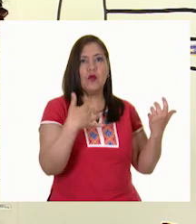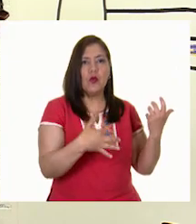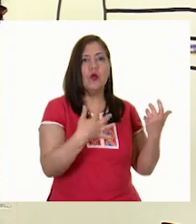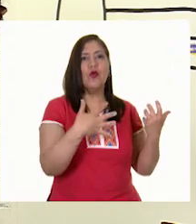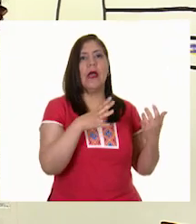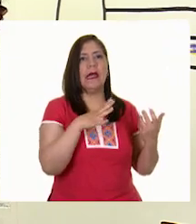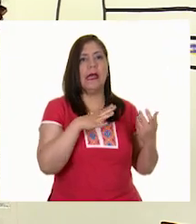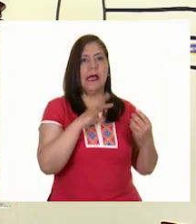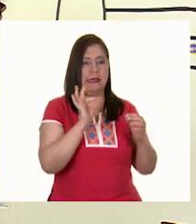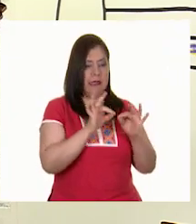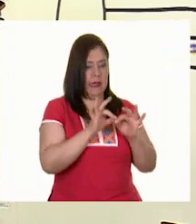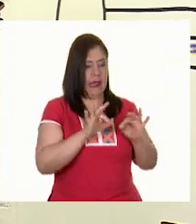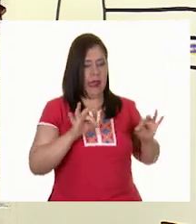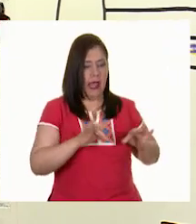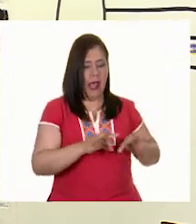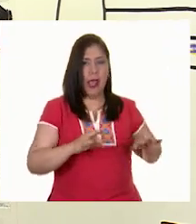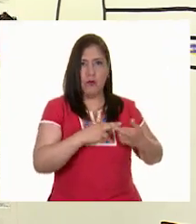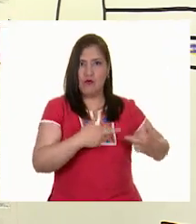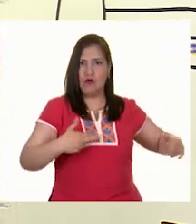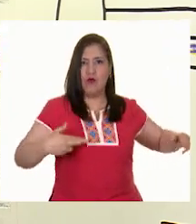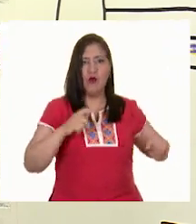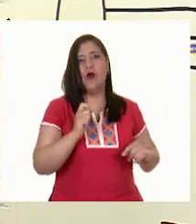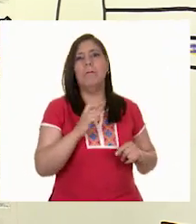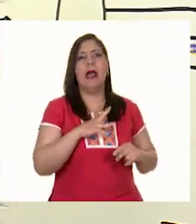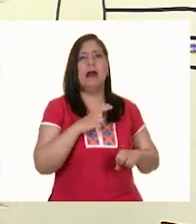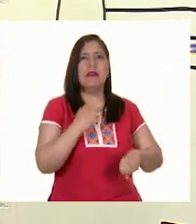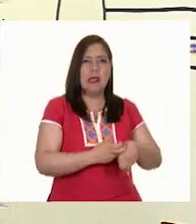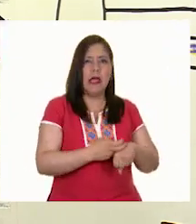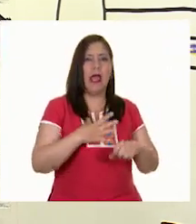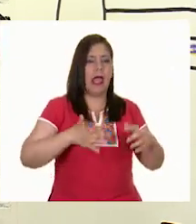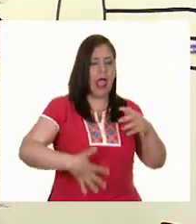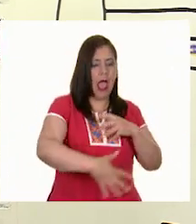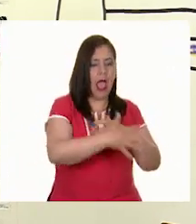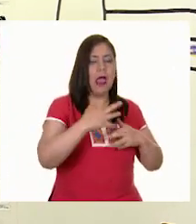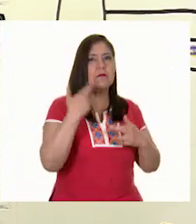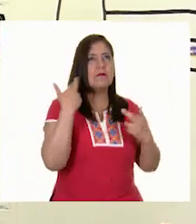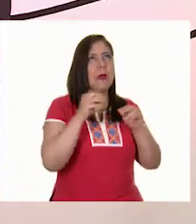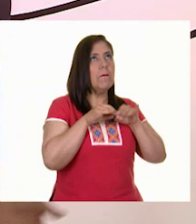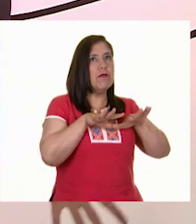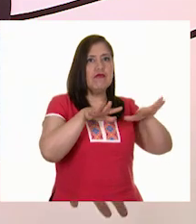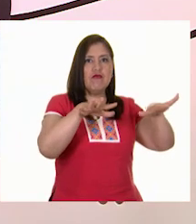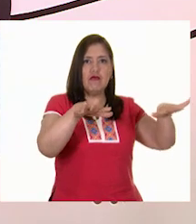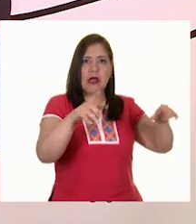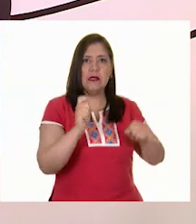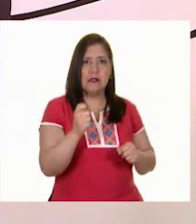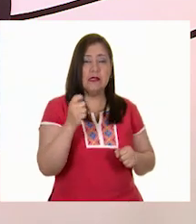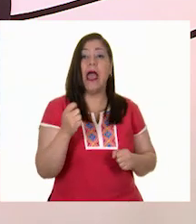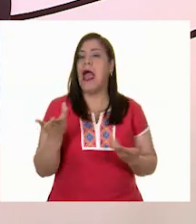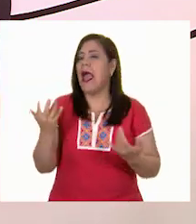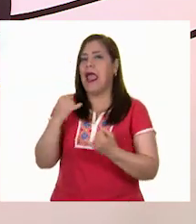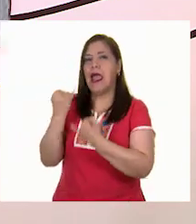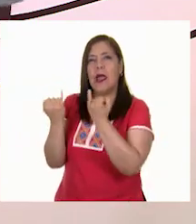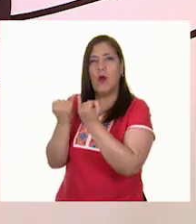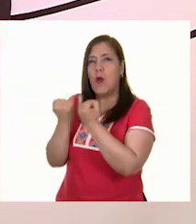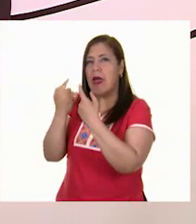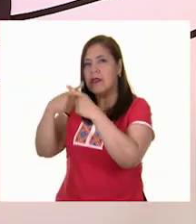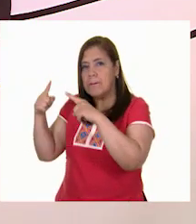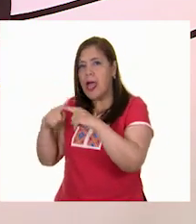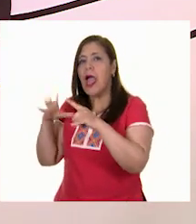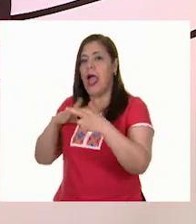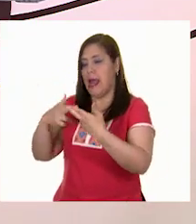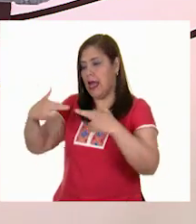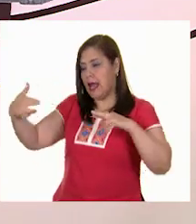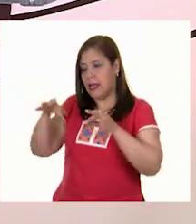cuerda tensa. Ajá. Que tiene una caja armónica que amplifica el sonido. Así como todos los instrumentos de cuerda, que es una